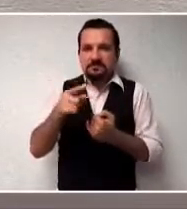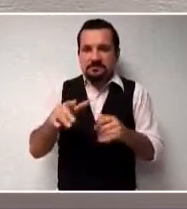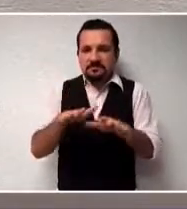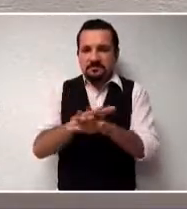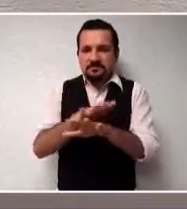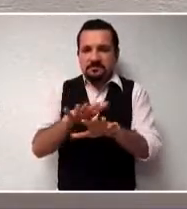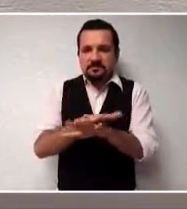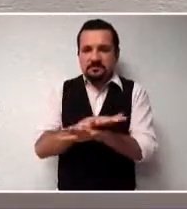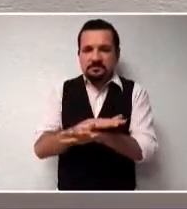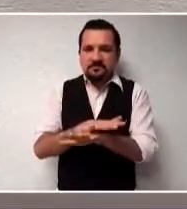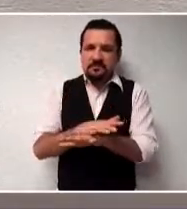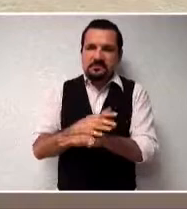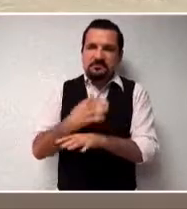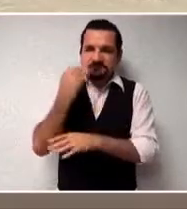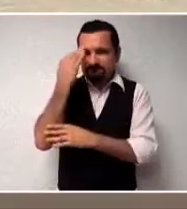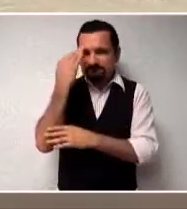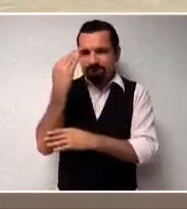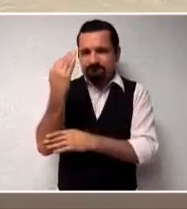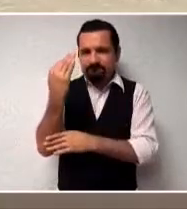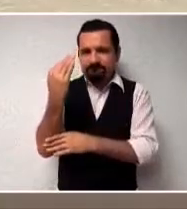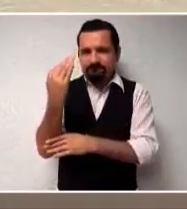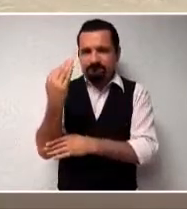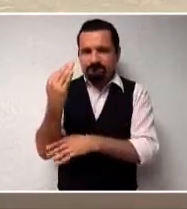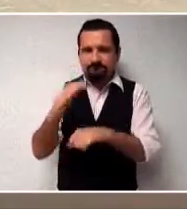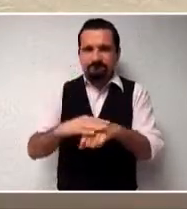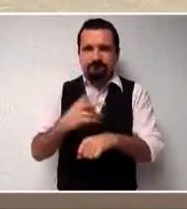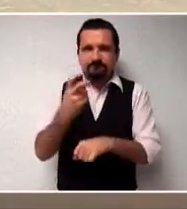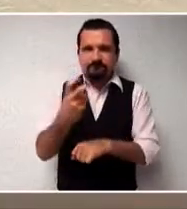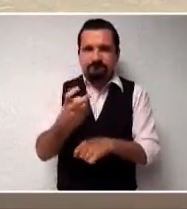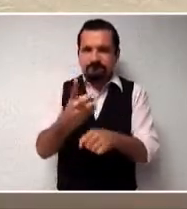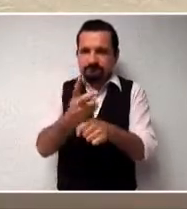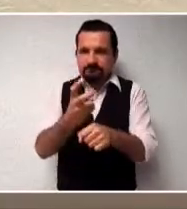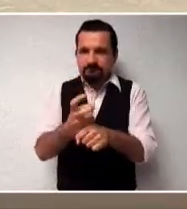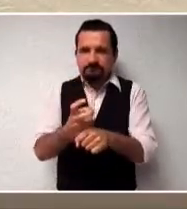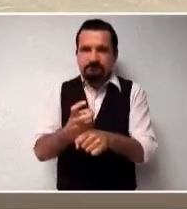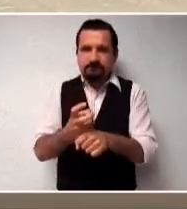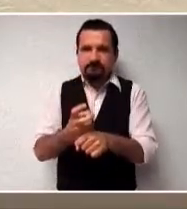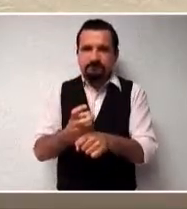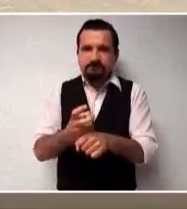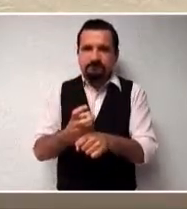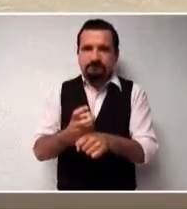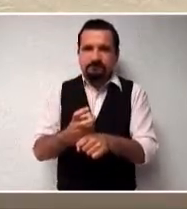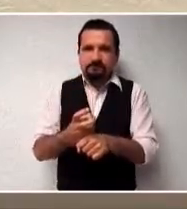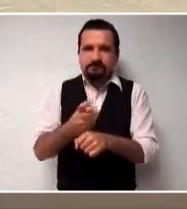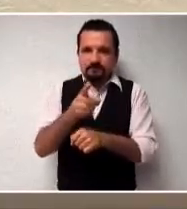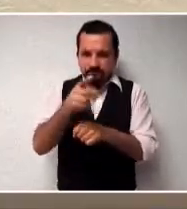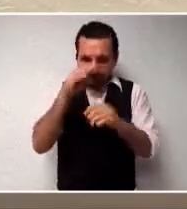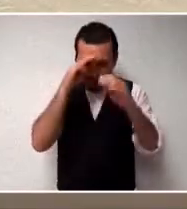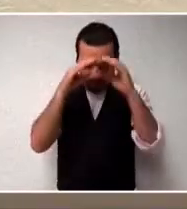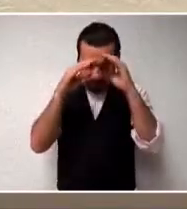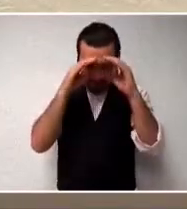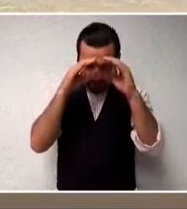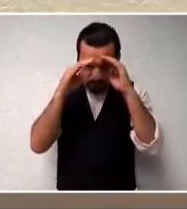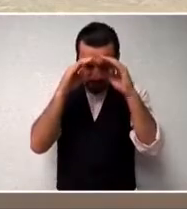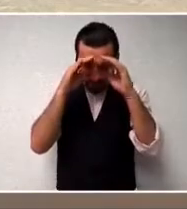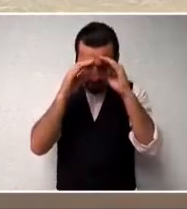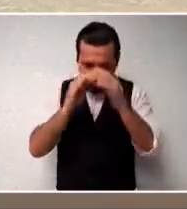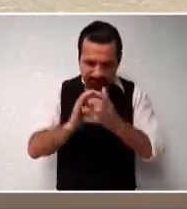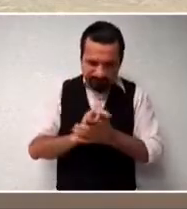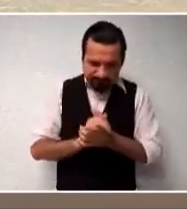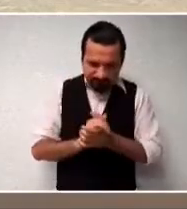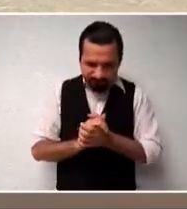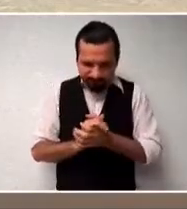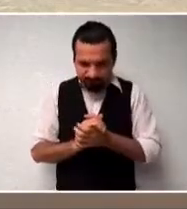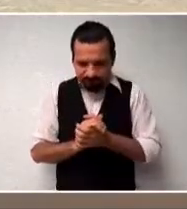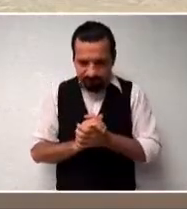cambio toma tiempo por eso te invito a una pequeña reflexión que tal vez